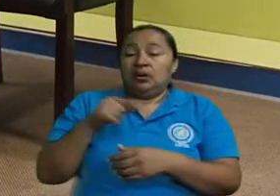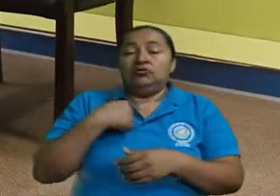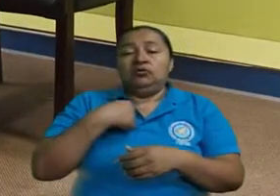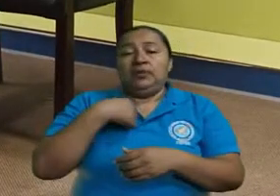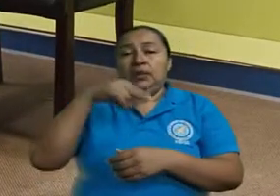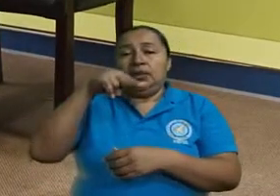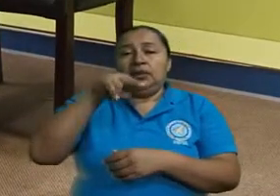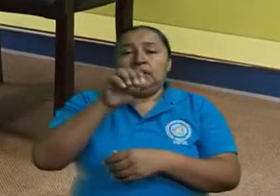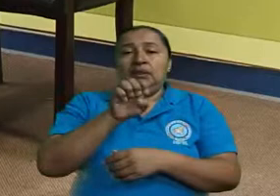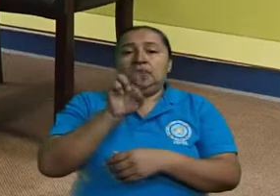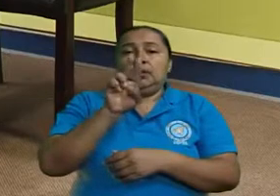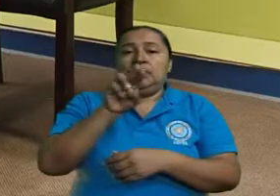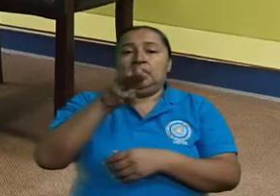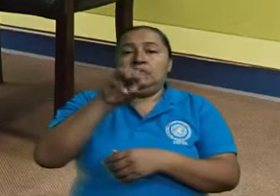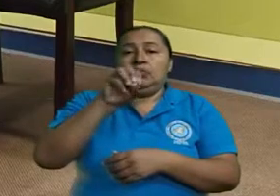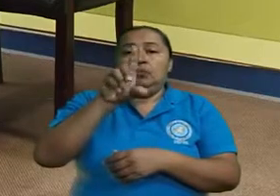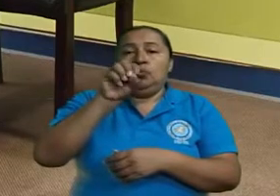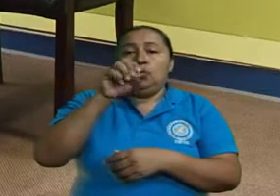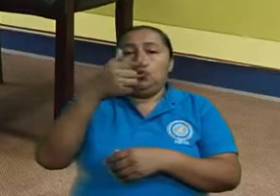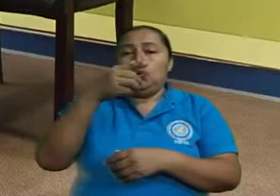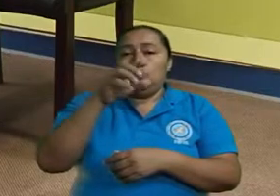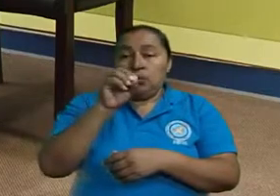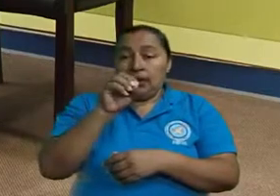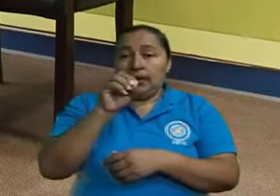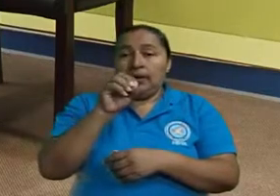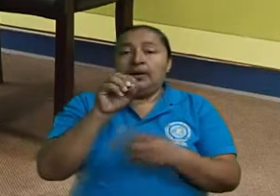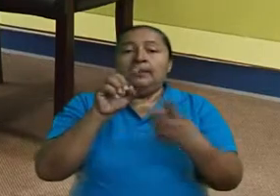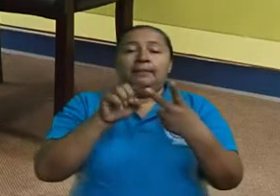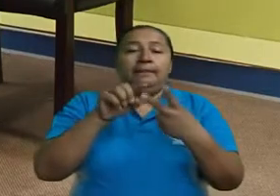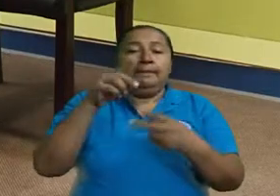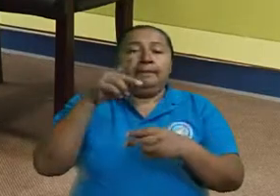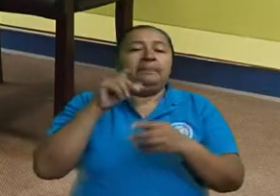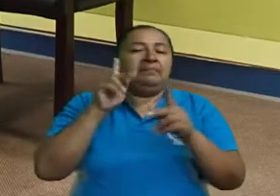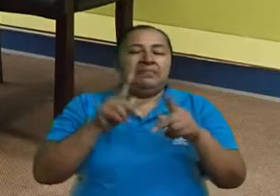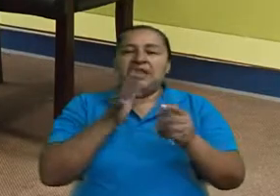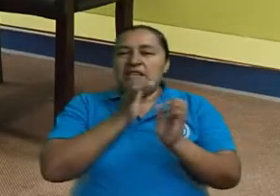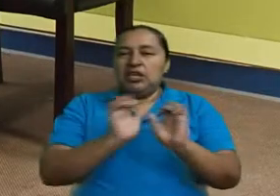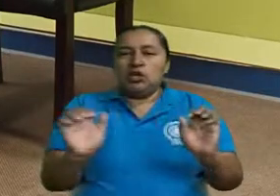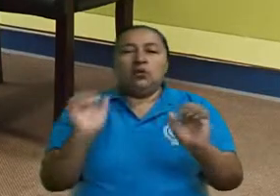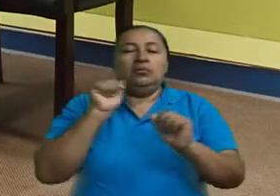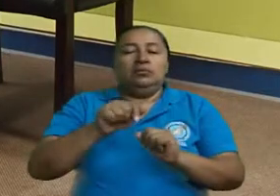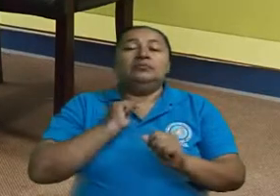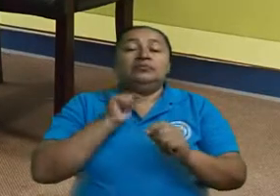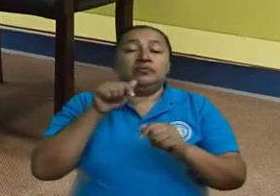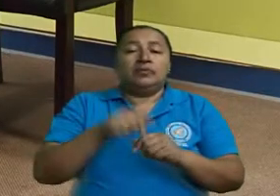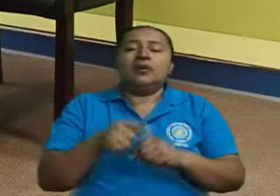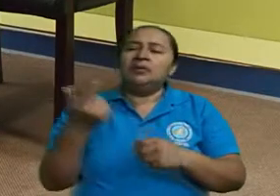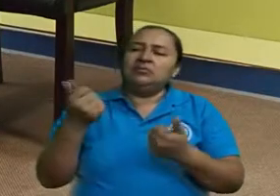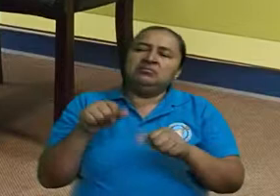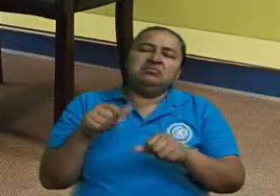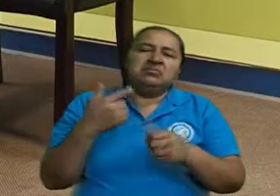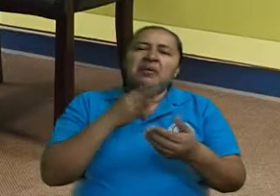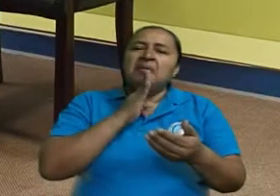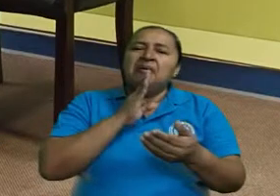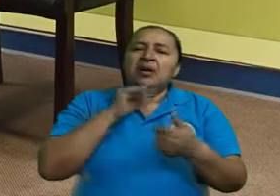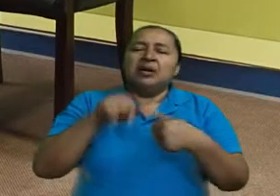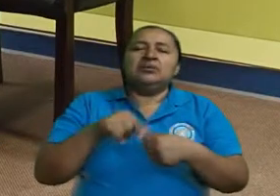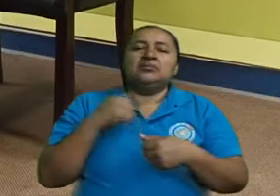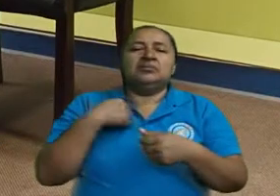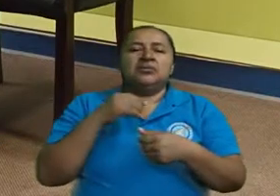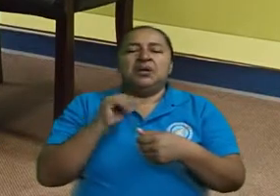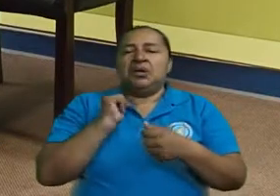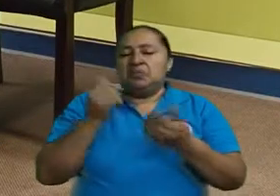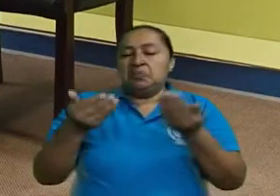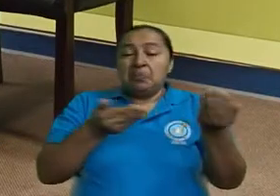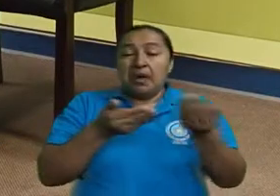pediatra. Sí. Ok. Hoy vamos a hablar sobre el cólico en lactante. Yo creo que es una etapa, según lo que leí, un